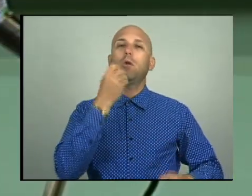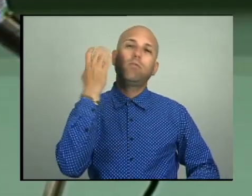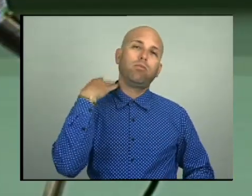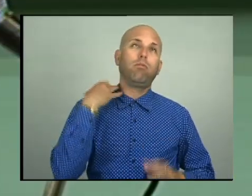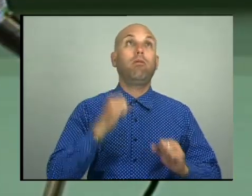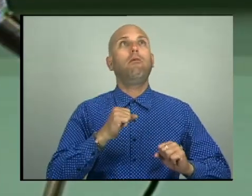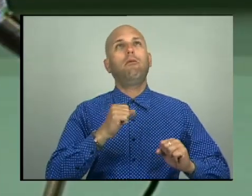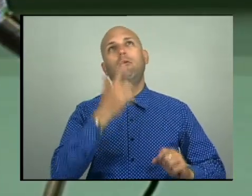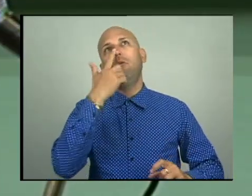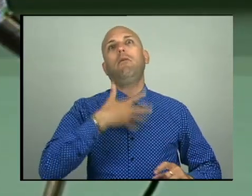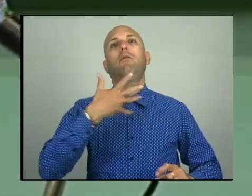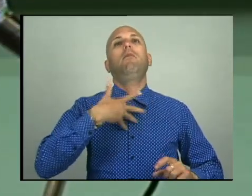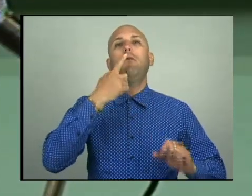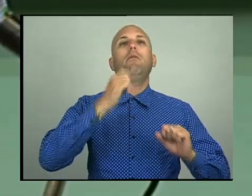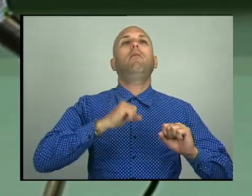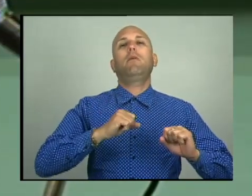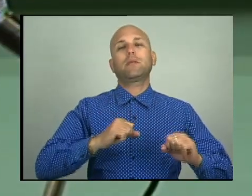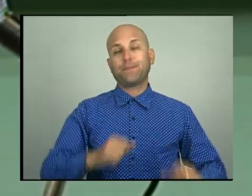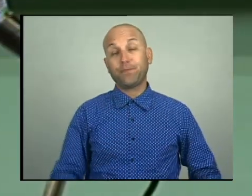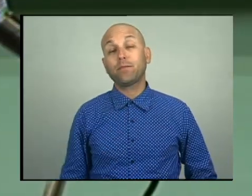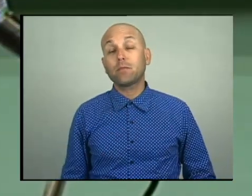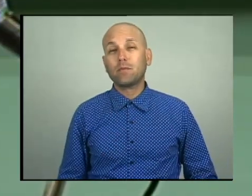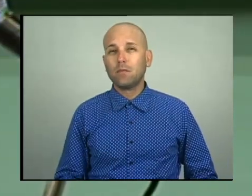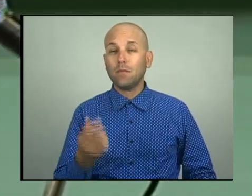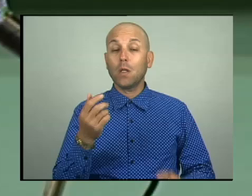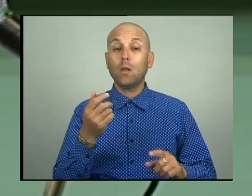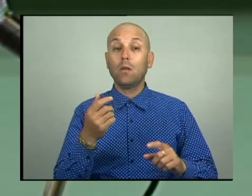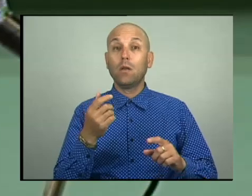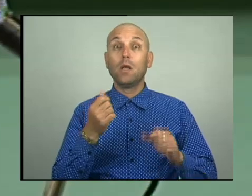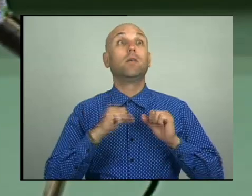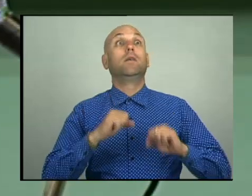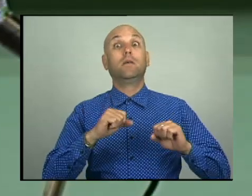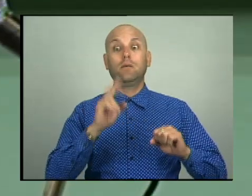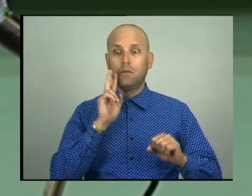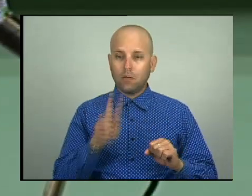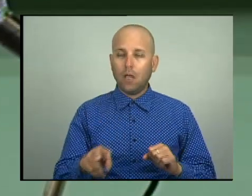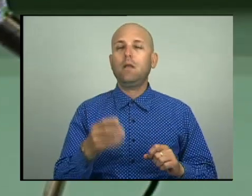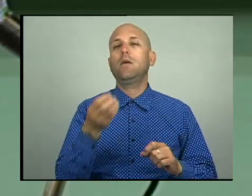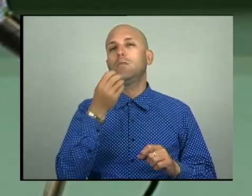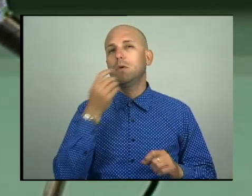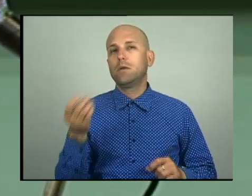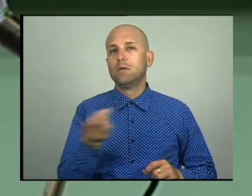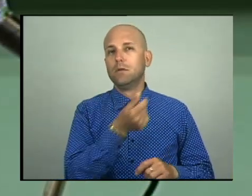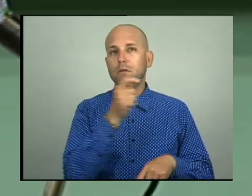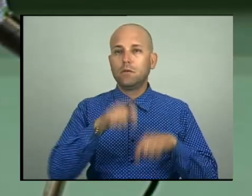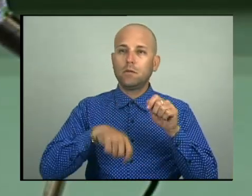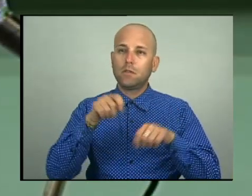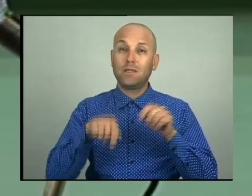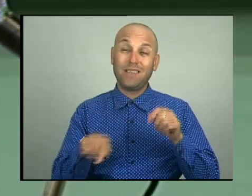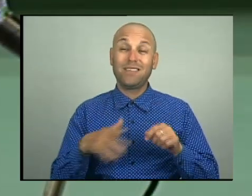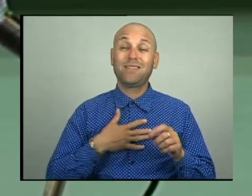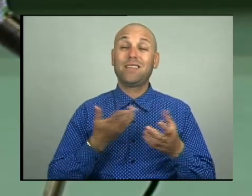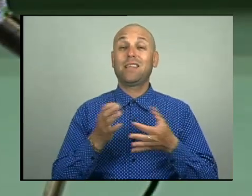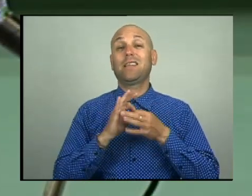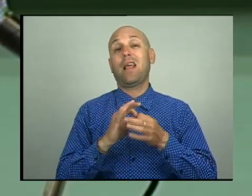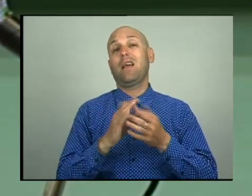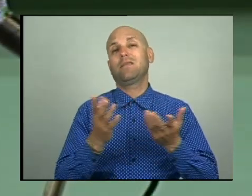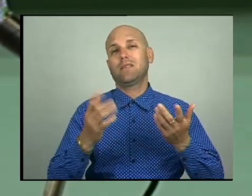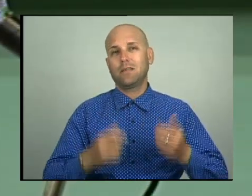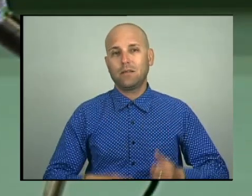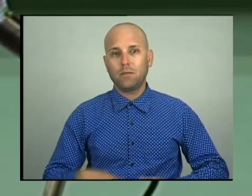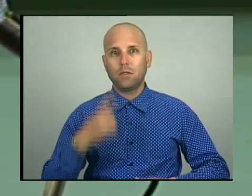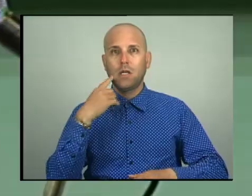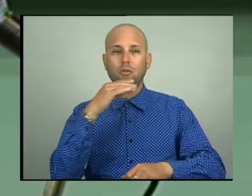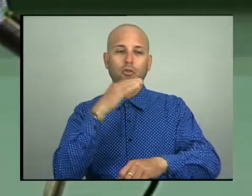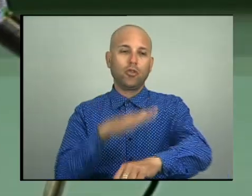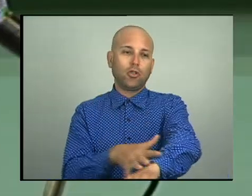Y entonces habitualmente los que debutan más temprano, o sea, los que hacen cianosis más temprano, son los más severos. O sea, ante el cambio de coloración,